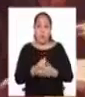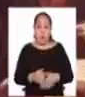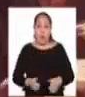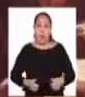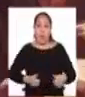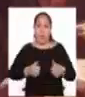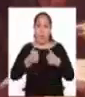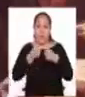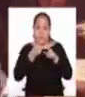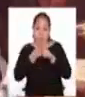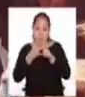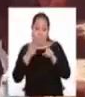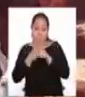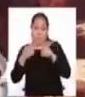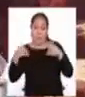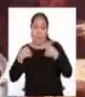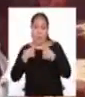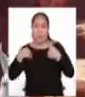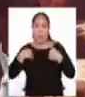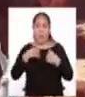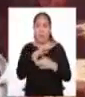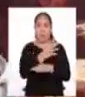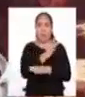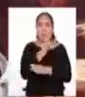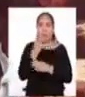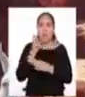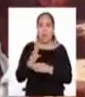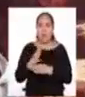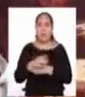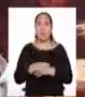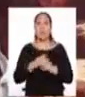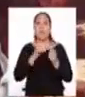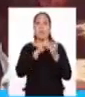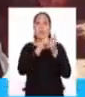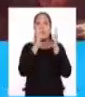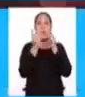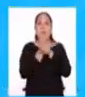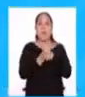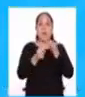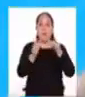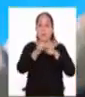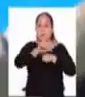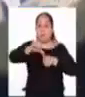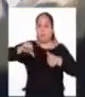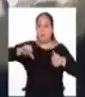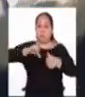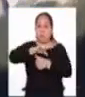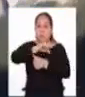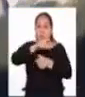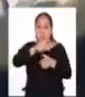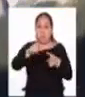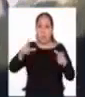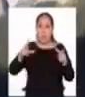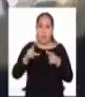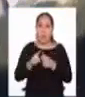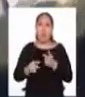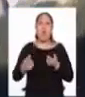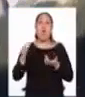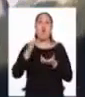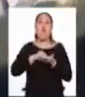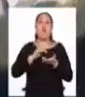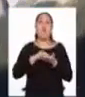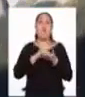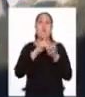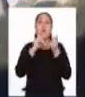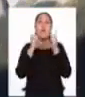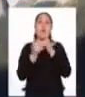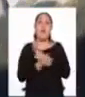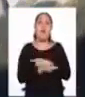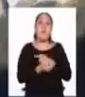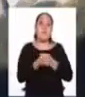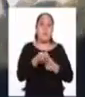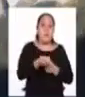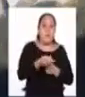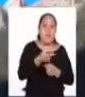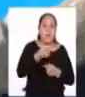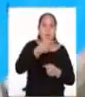diversa fauna y flora que existe. Moldea el paisaje y renueva la calidad del agua en todo este